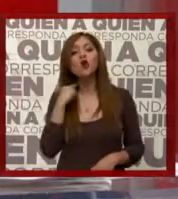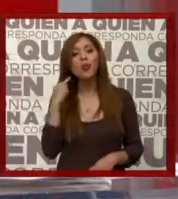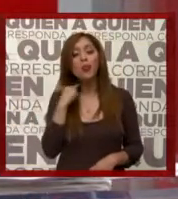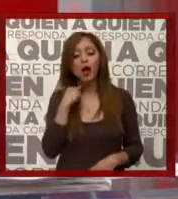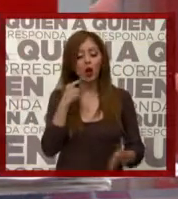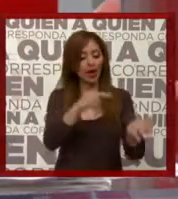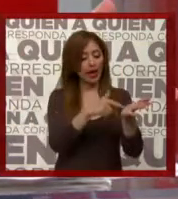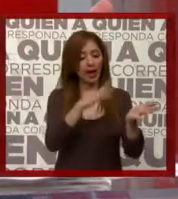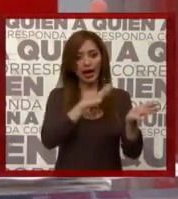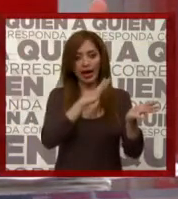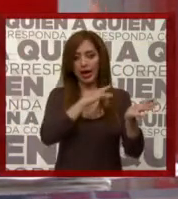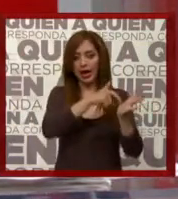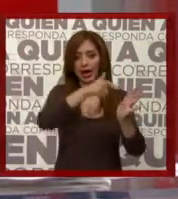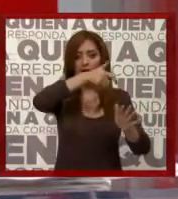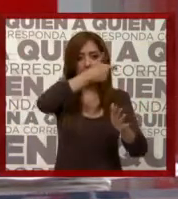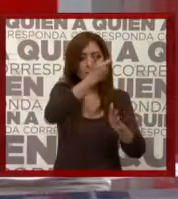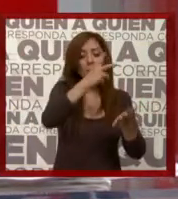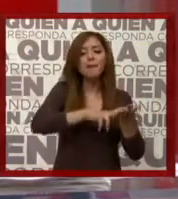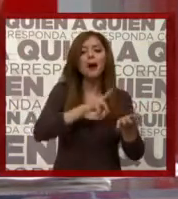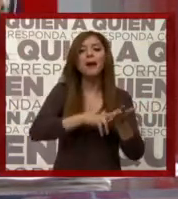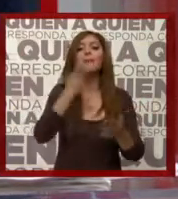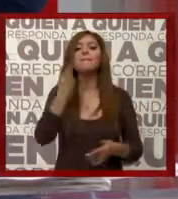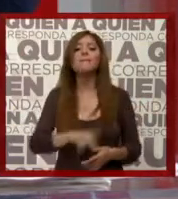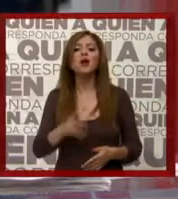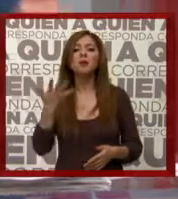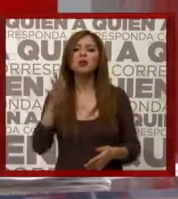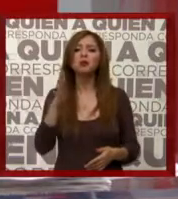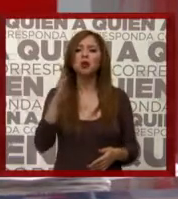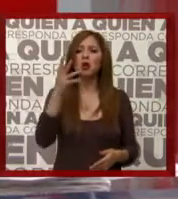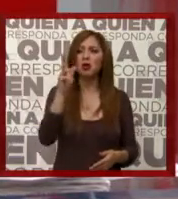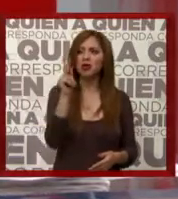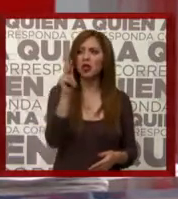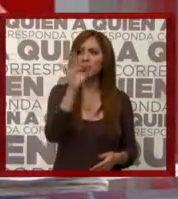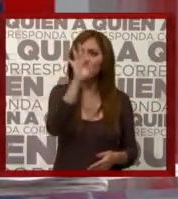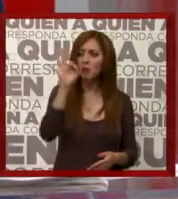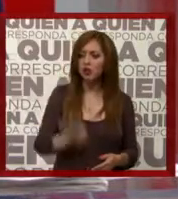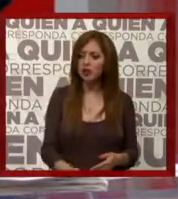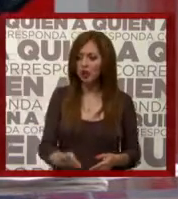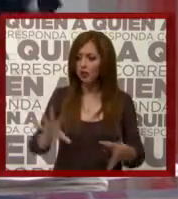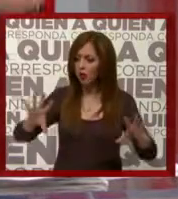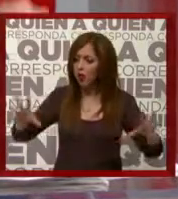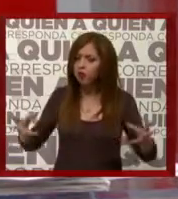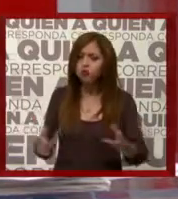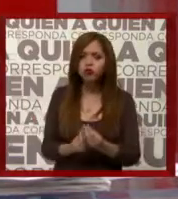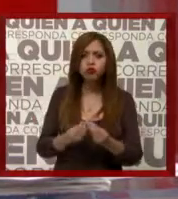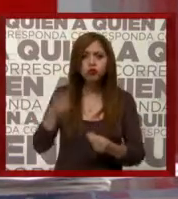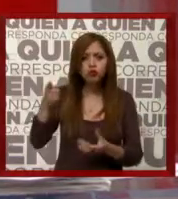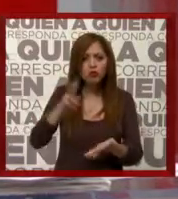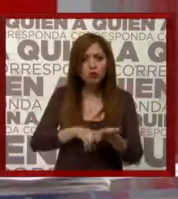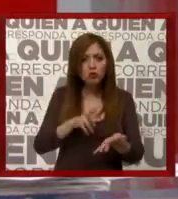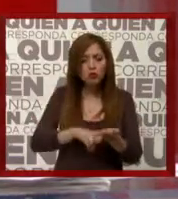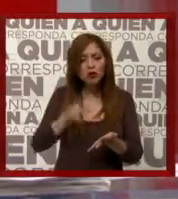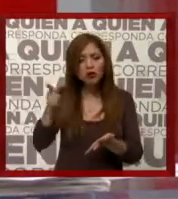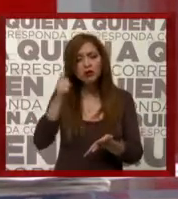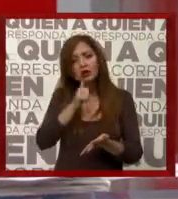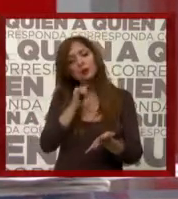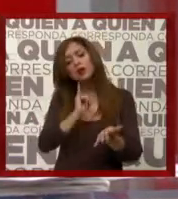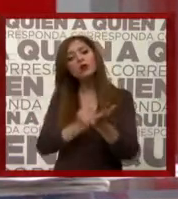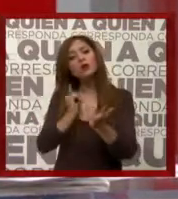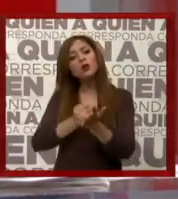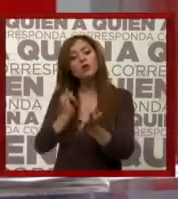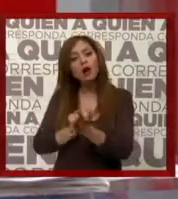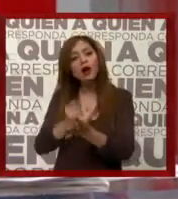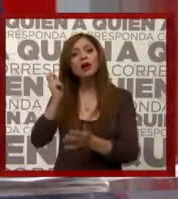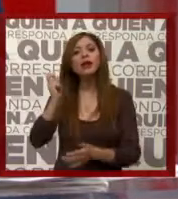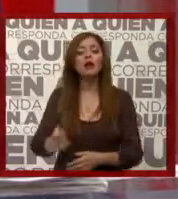está y radica, creo que como el 80% del impuesto, ¿no? De lo que te cobran, del costo, es casi todo impuestos. Y los honorarios